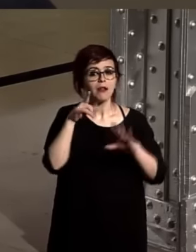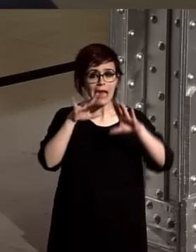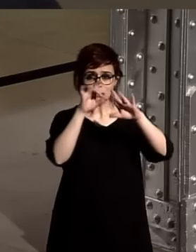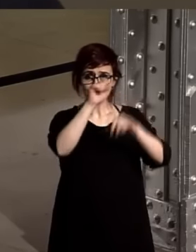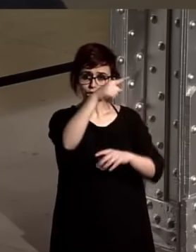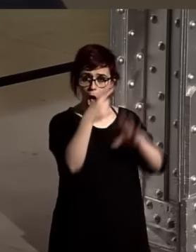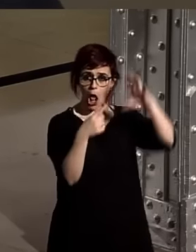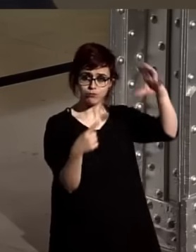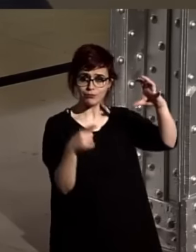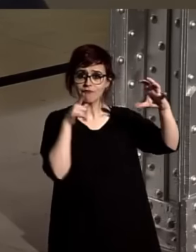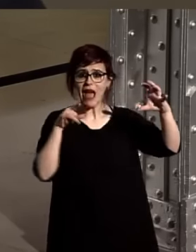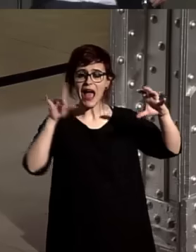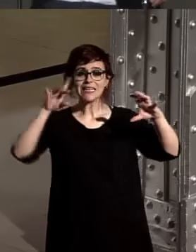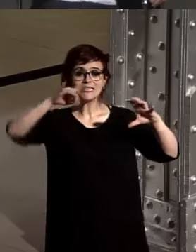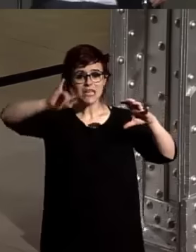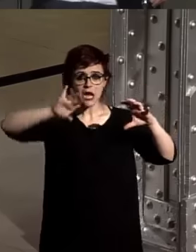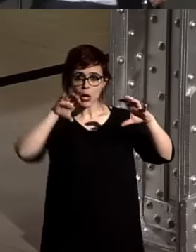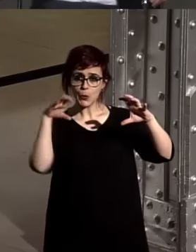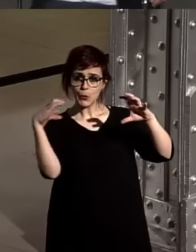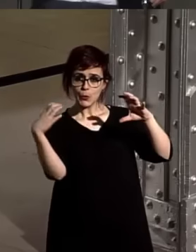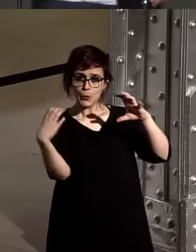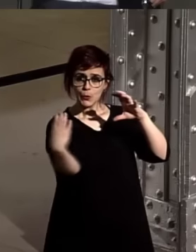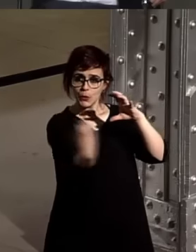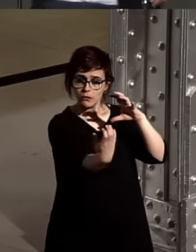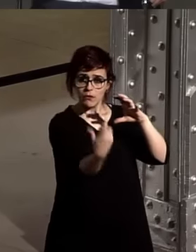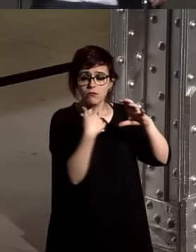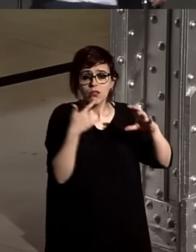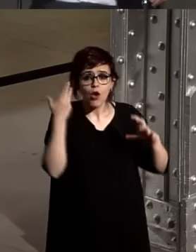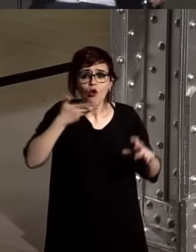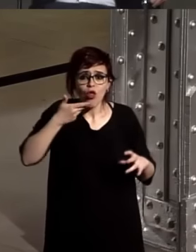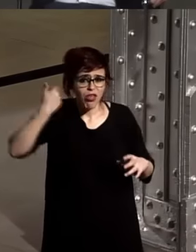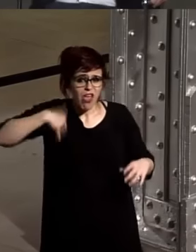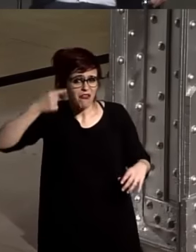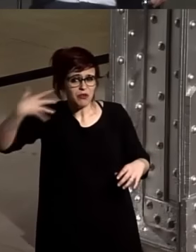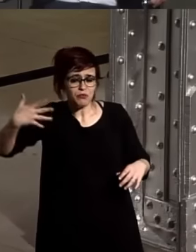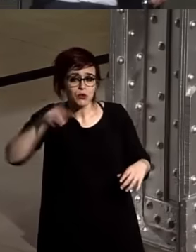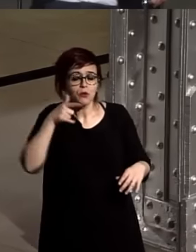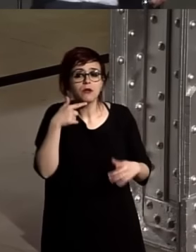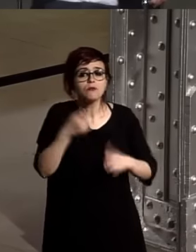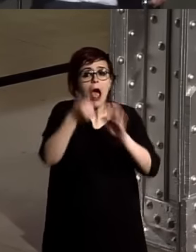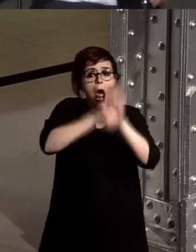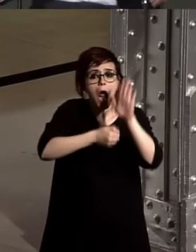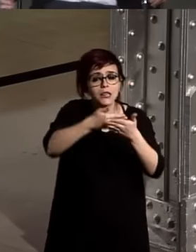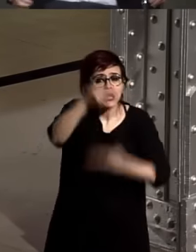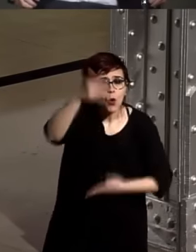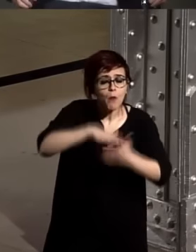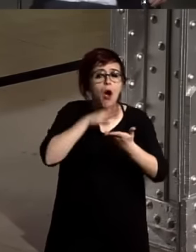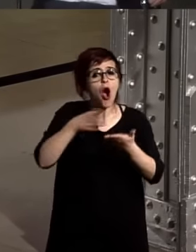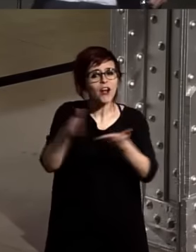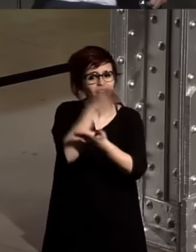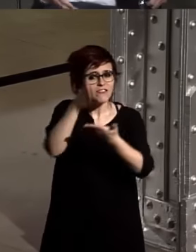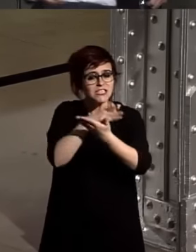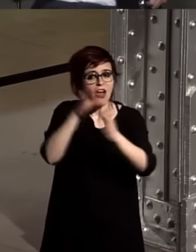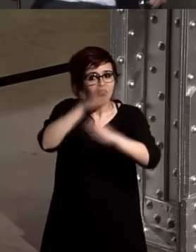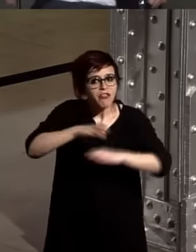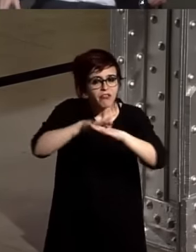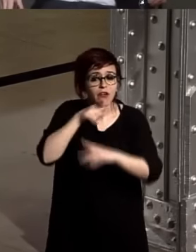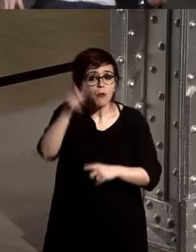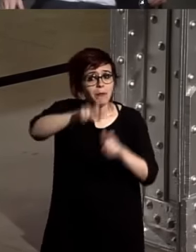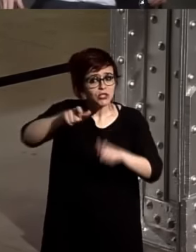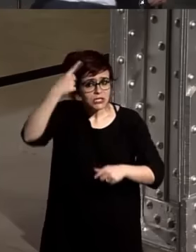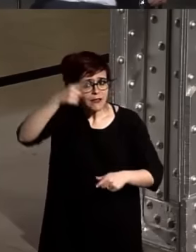sol decir decir lo que ya es conocido no te no no publicas un artículo en una revista científica confirmando lo que